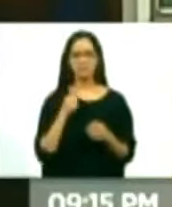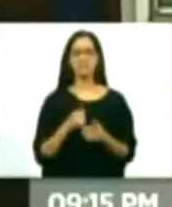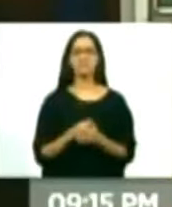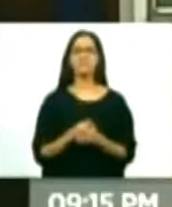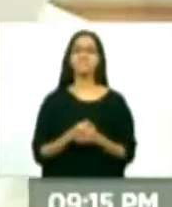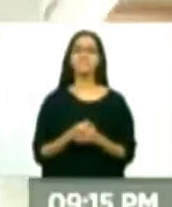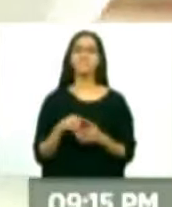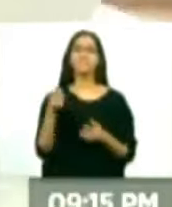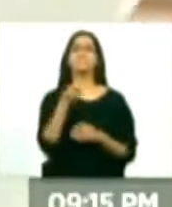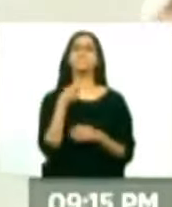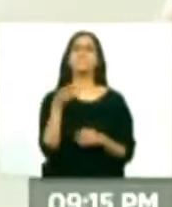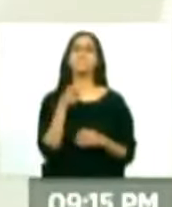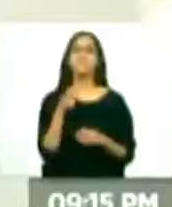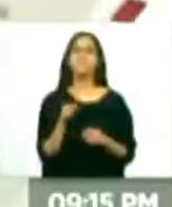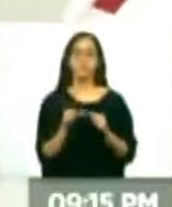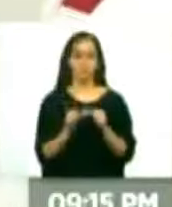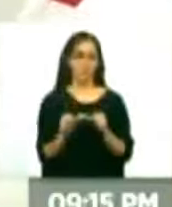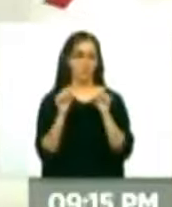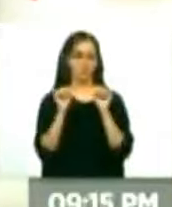lo que anda buscando es que lo dejen ahí.